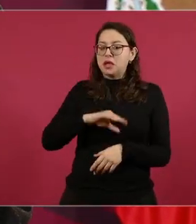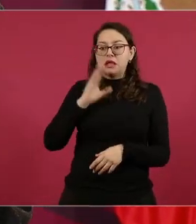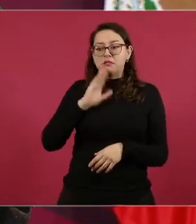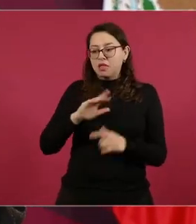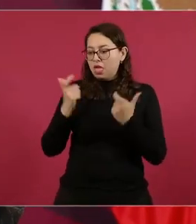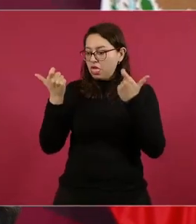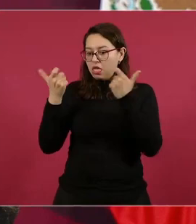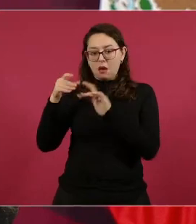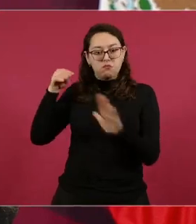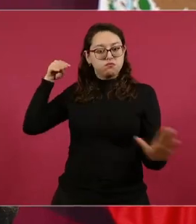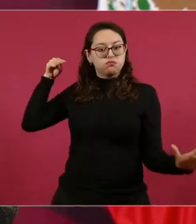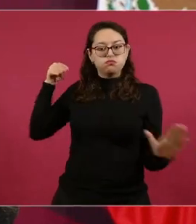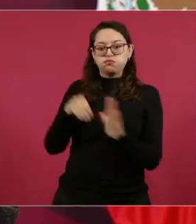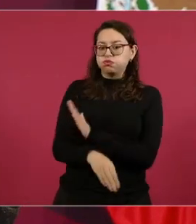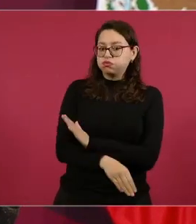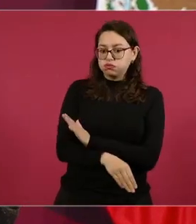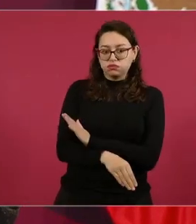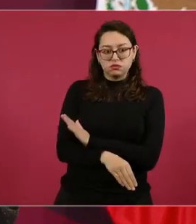quiebra,